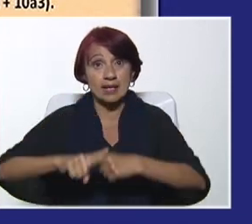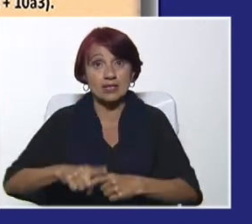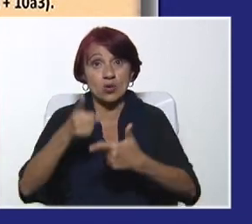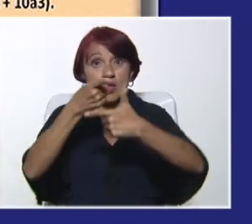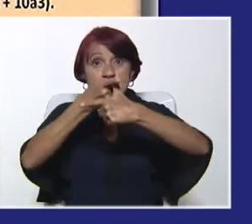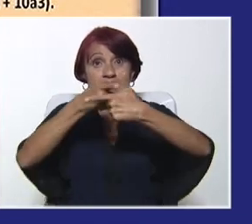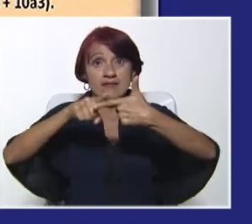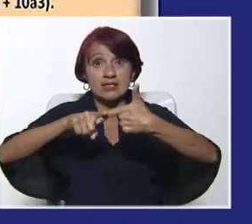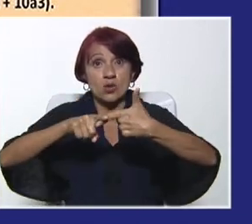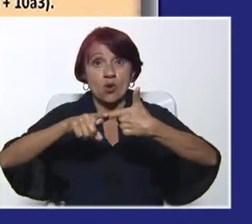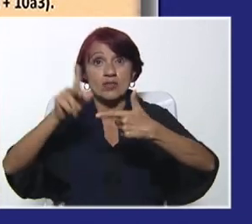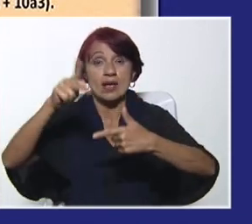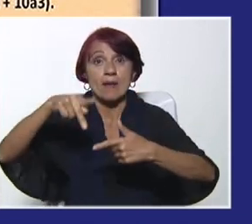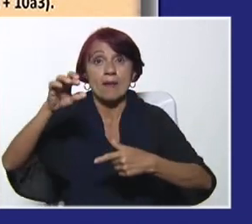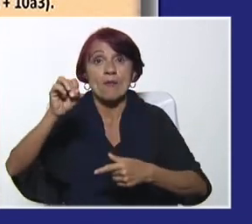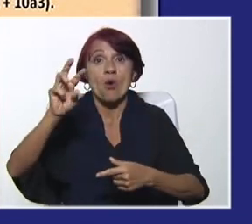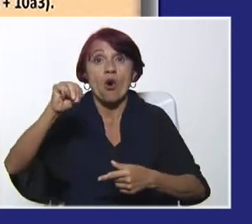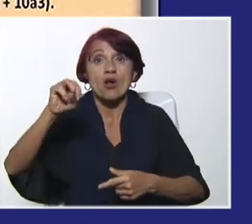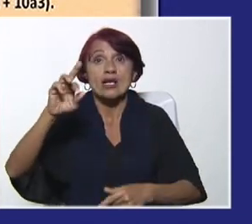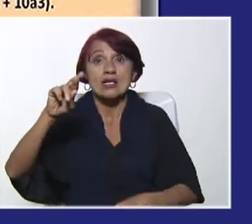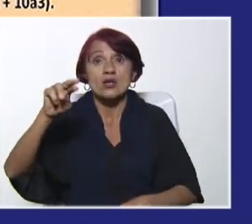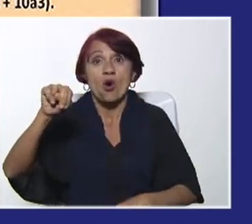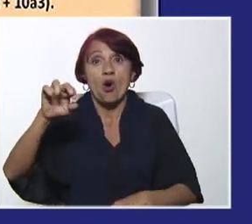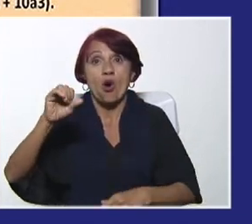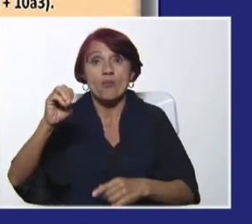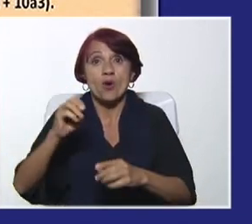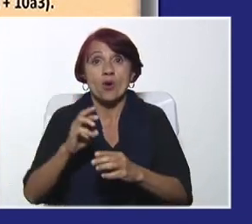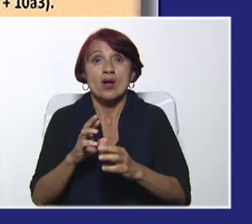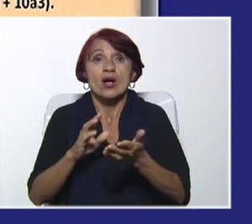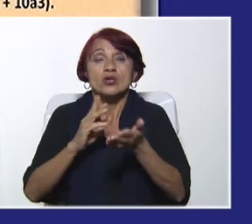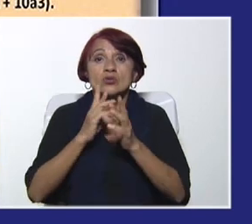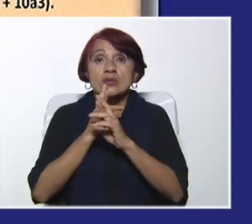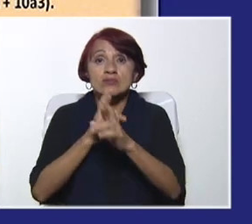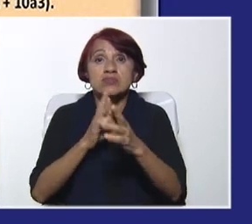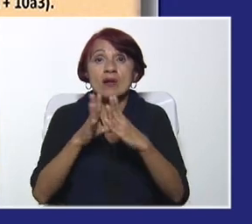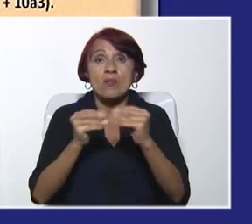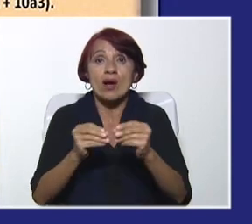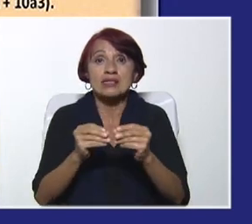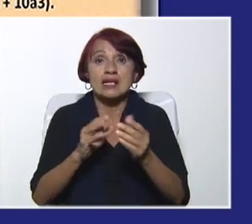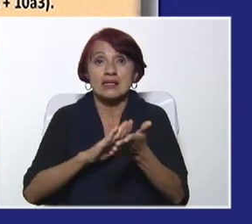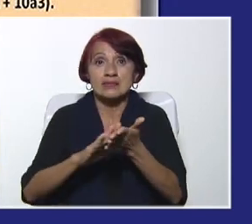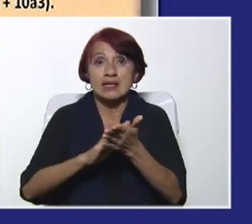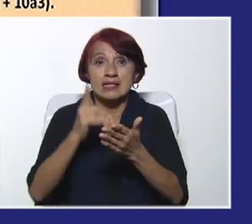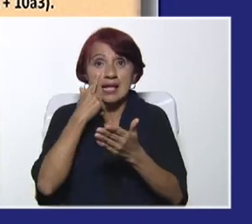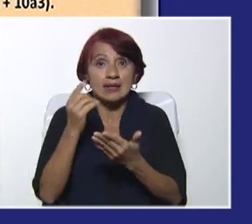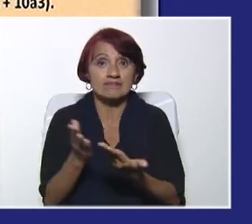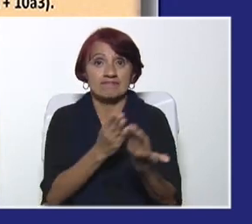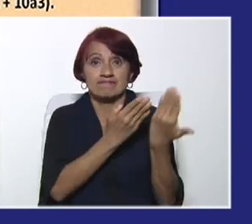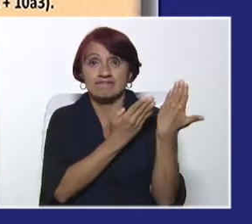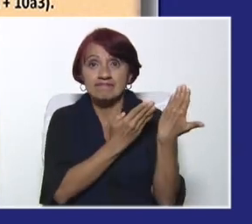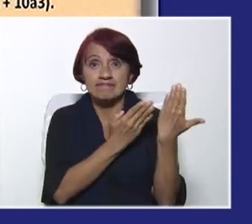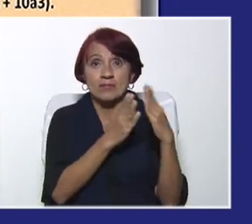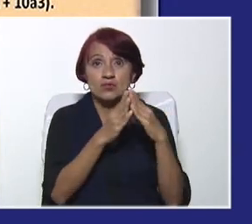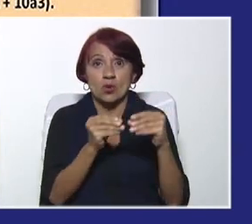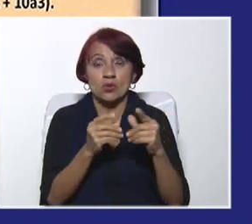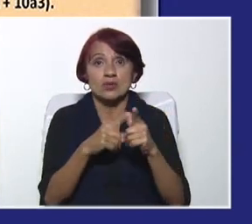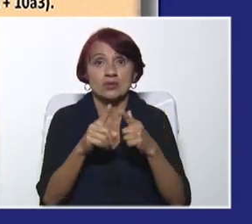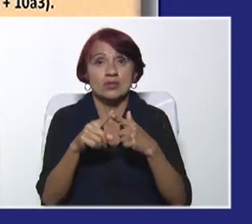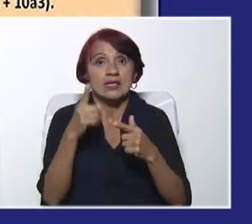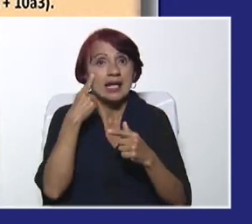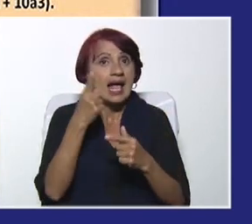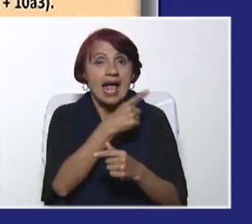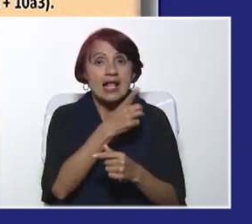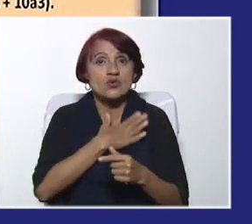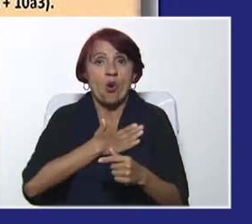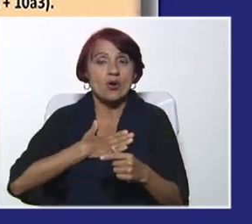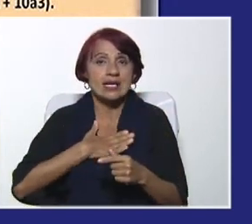y división de polinomios. Resolver los siguientes polinomios que están en pantalla. No me quiero